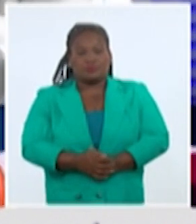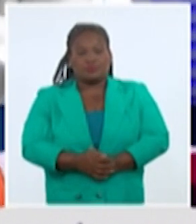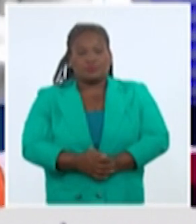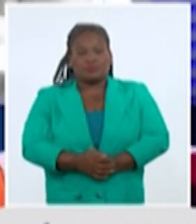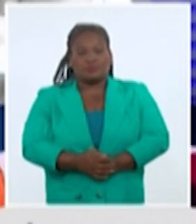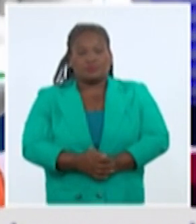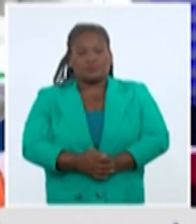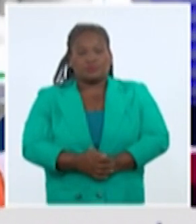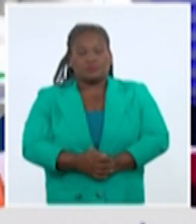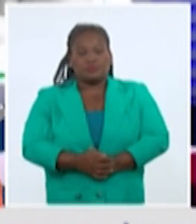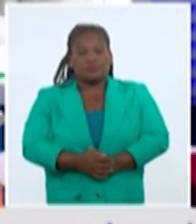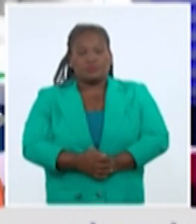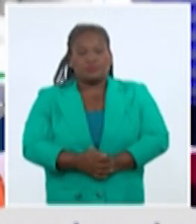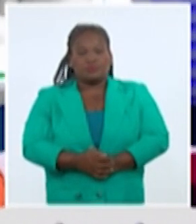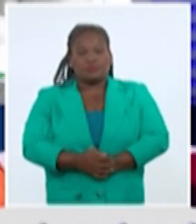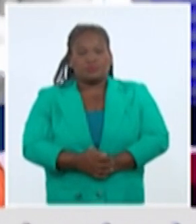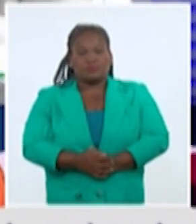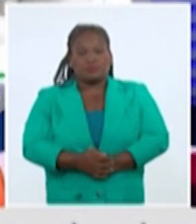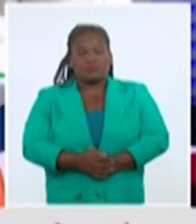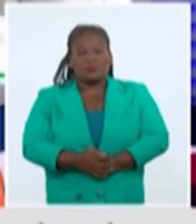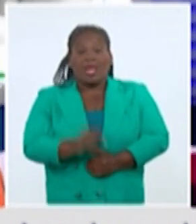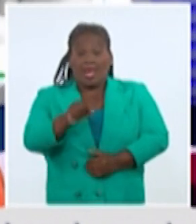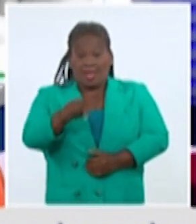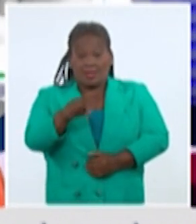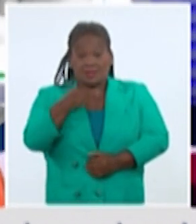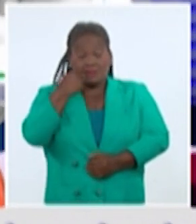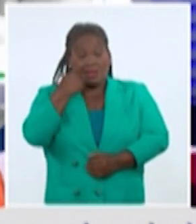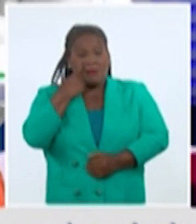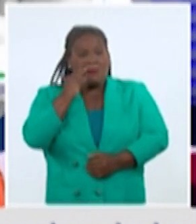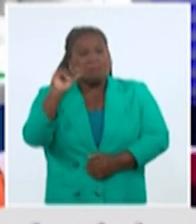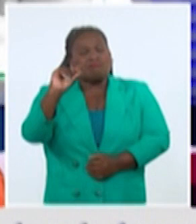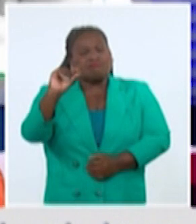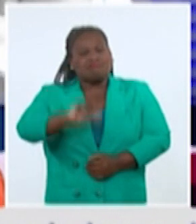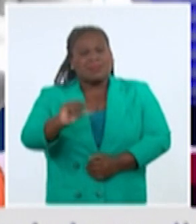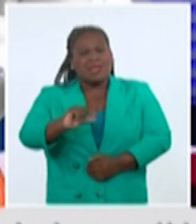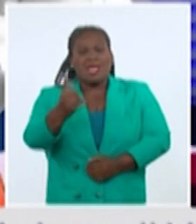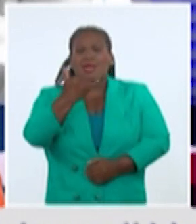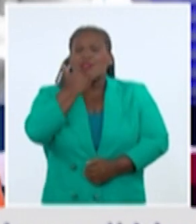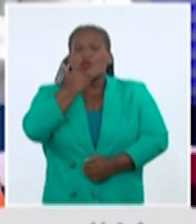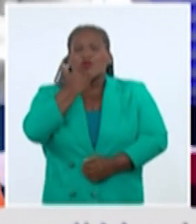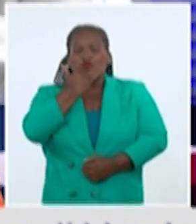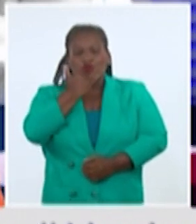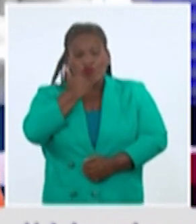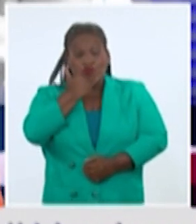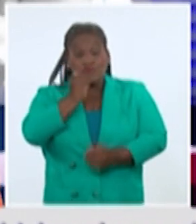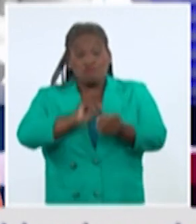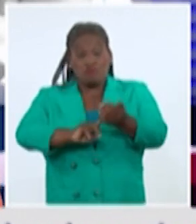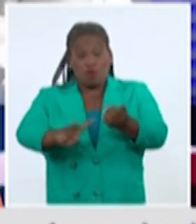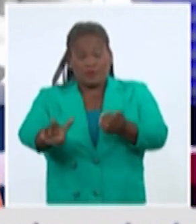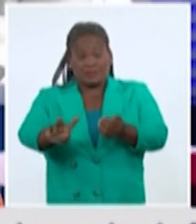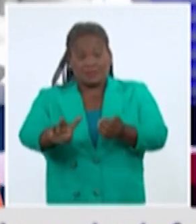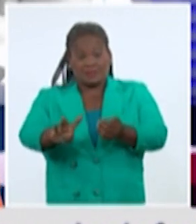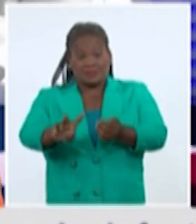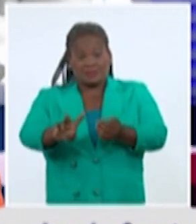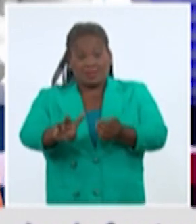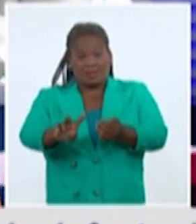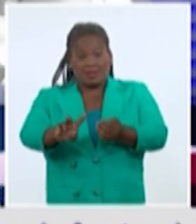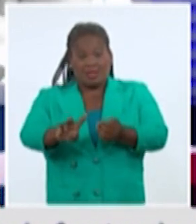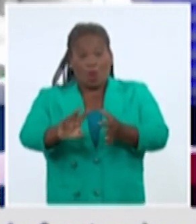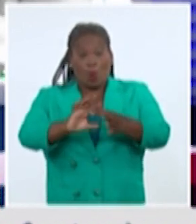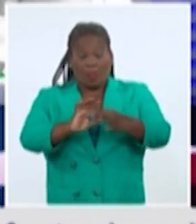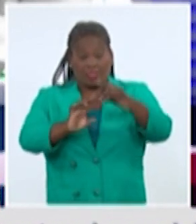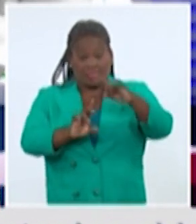COVID-19. Ahí tuvimos un pequeño errorcito por las provincias, en la provincia de